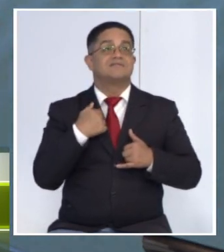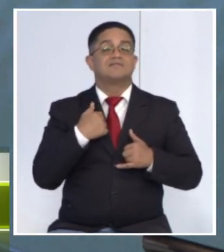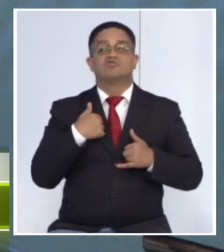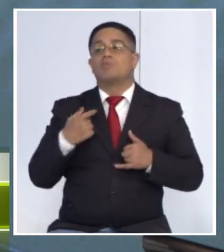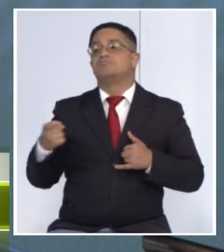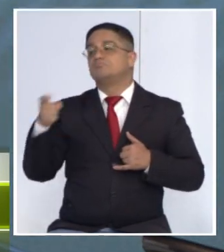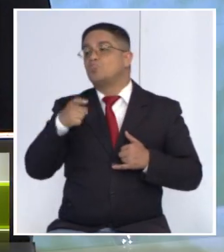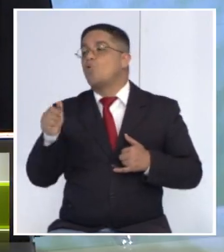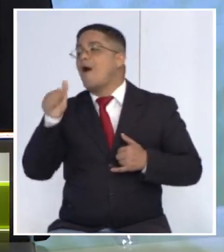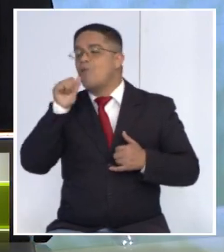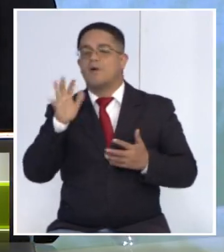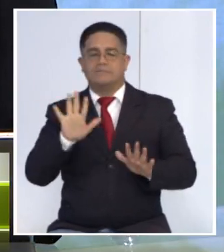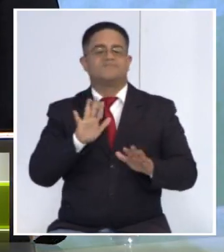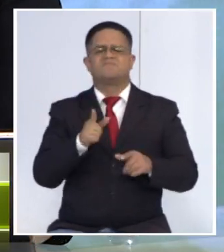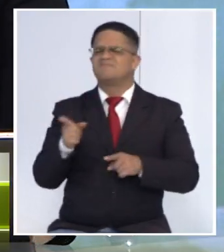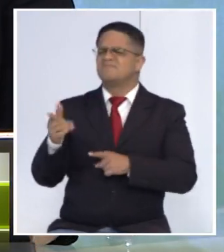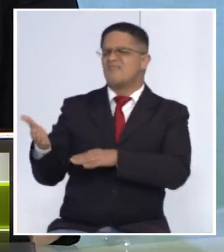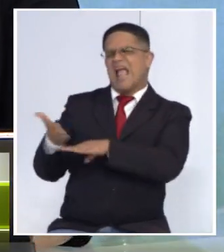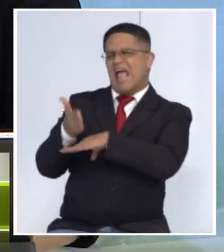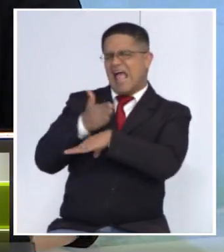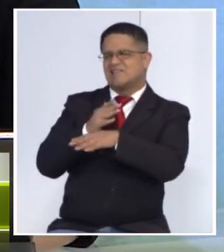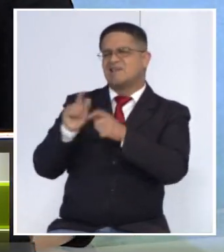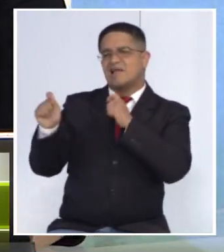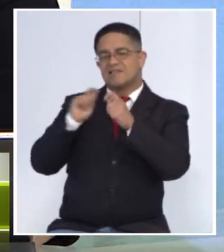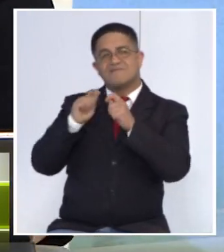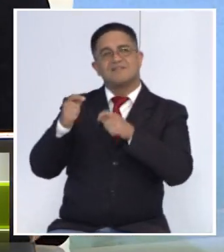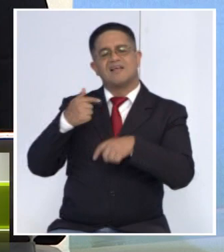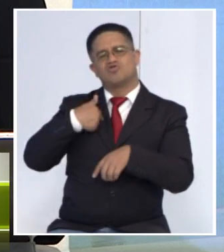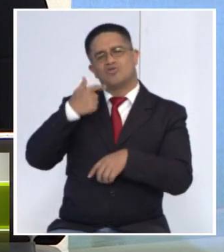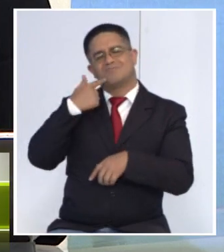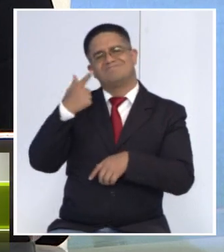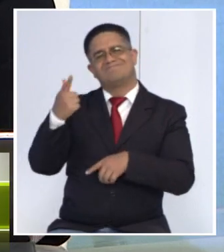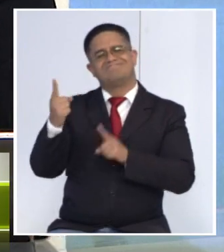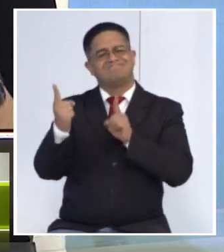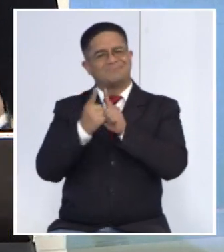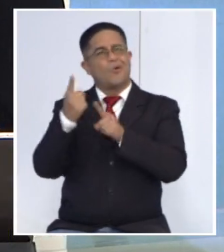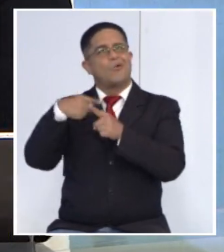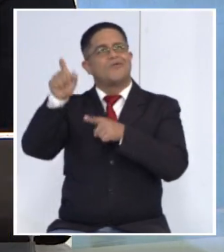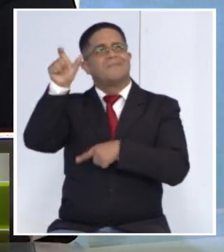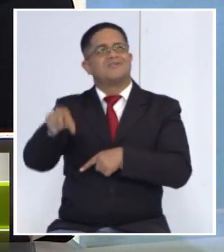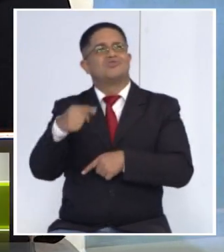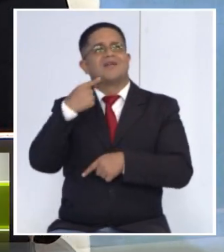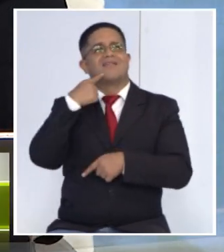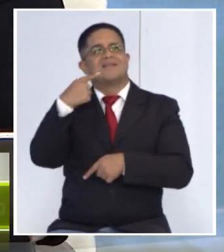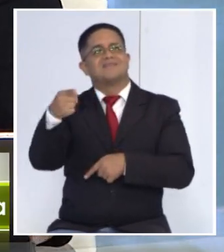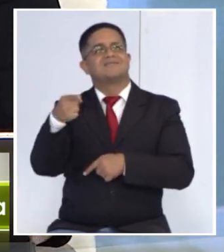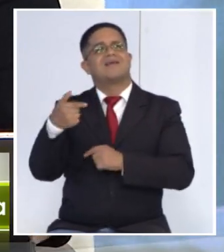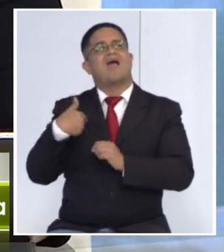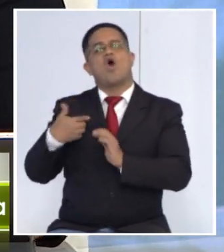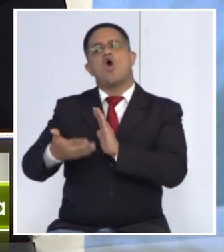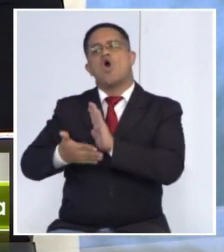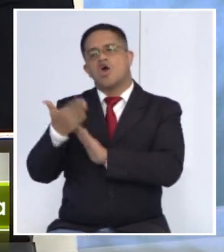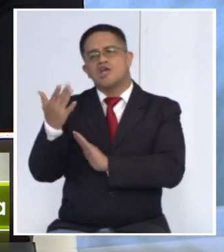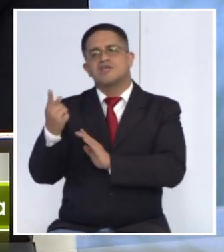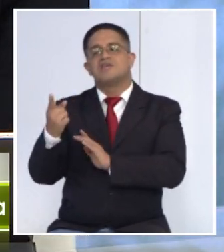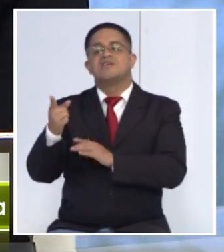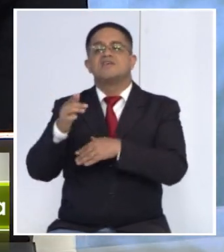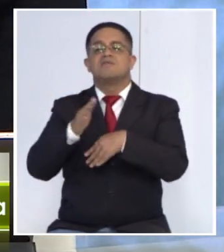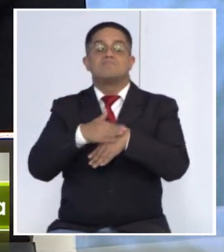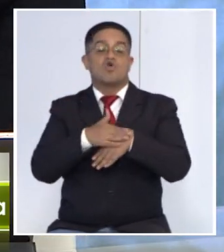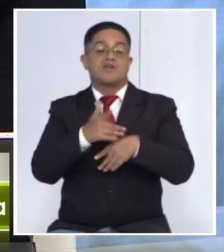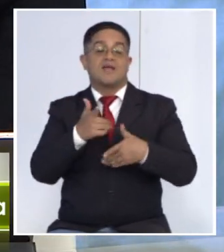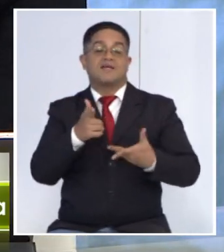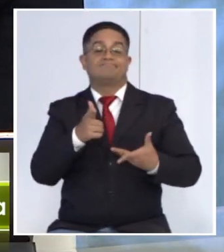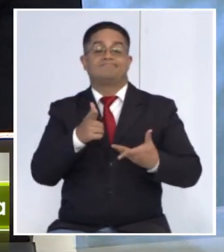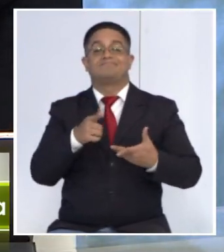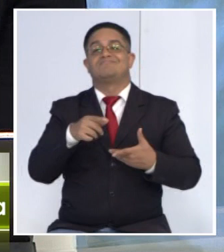de agua. Doctora, antes de la entrevista justamente conversaba con una persona y me decía que iba hoy justamente a consulta médica porque no está produciendo